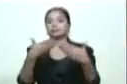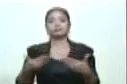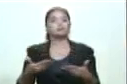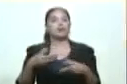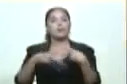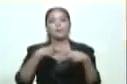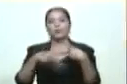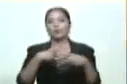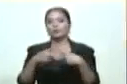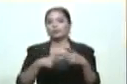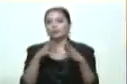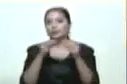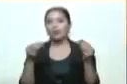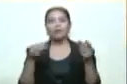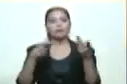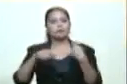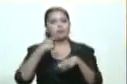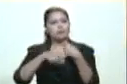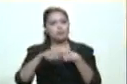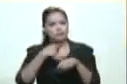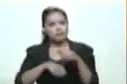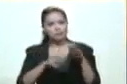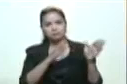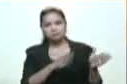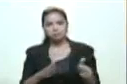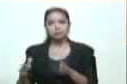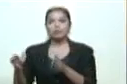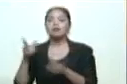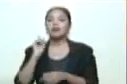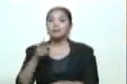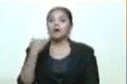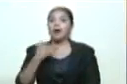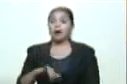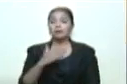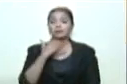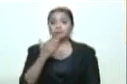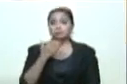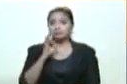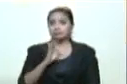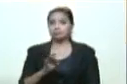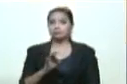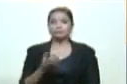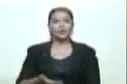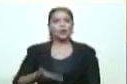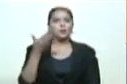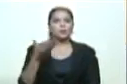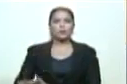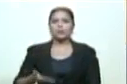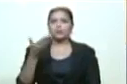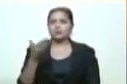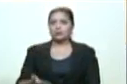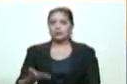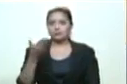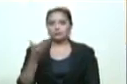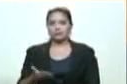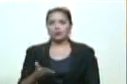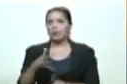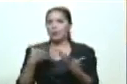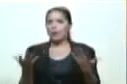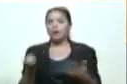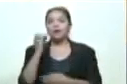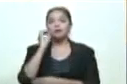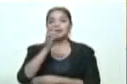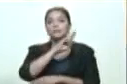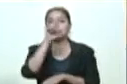de producción, de distribución. Y contamos con una herramienta fundamental, que es la Asamblea